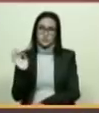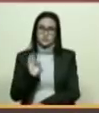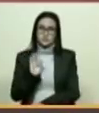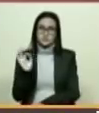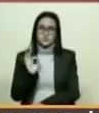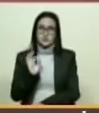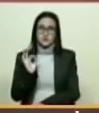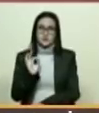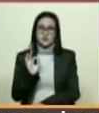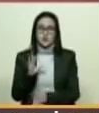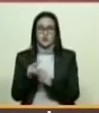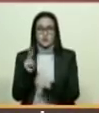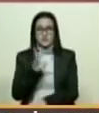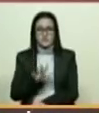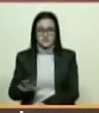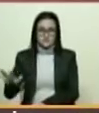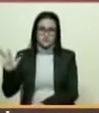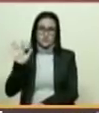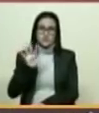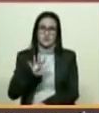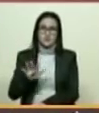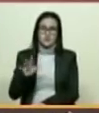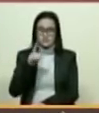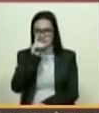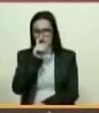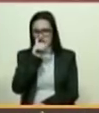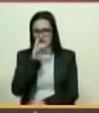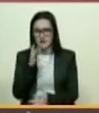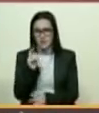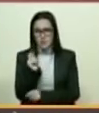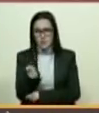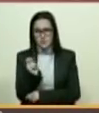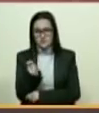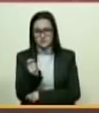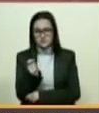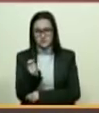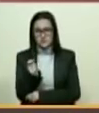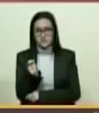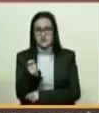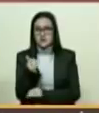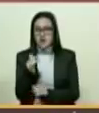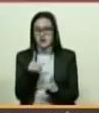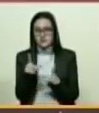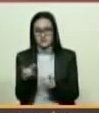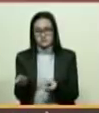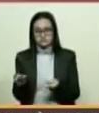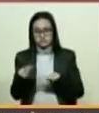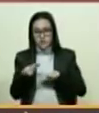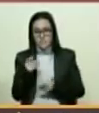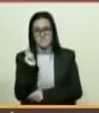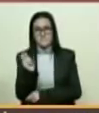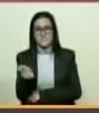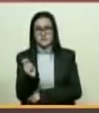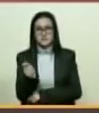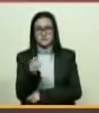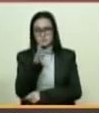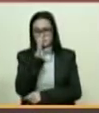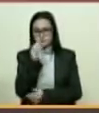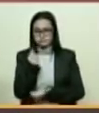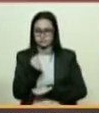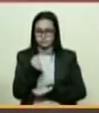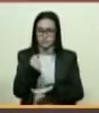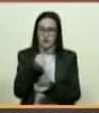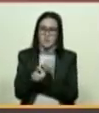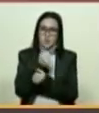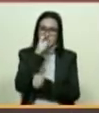98% de las venezolanas y venezolanos en edad de jubilación, en edad de pensión, ya reciben su pensión, su bono en